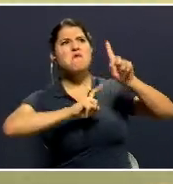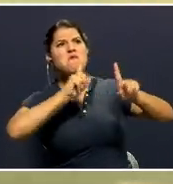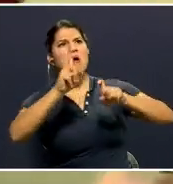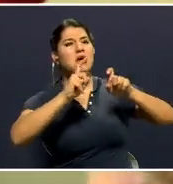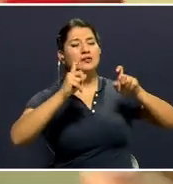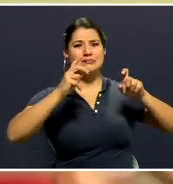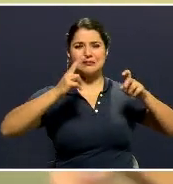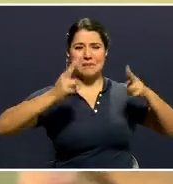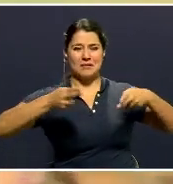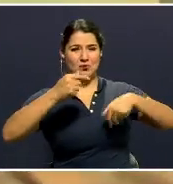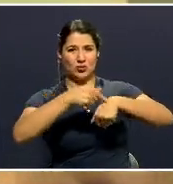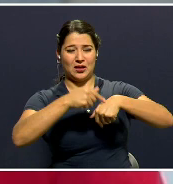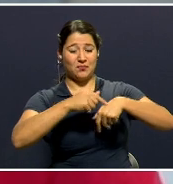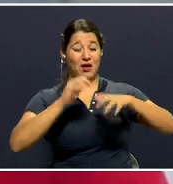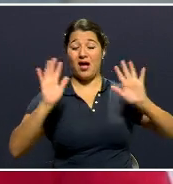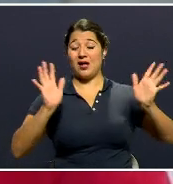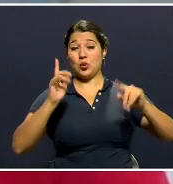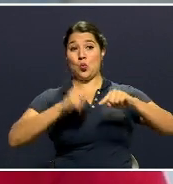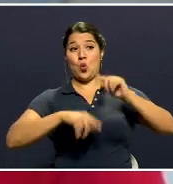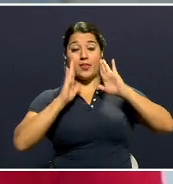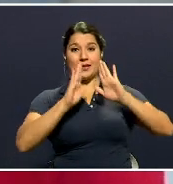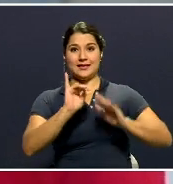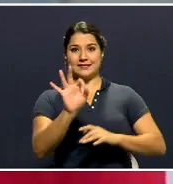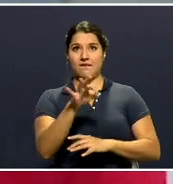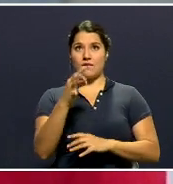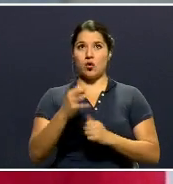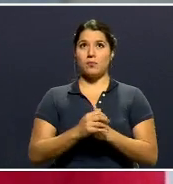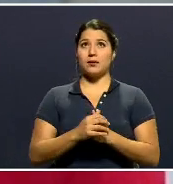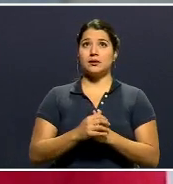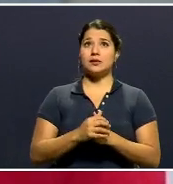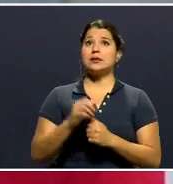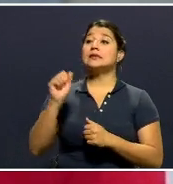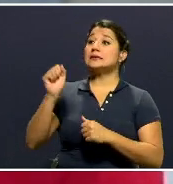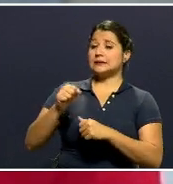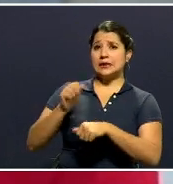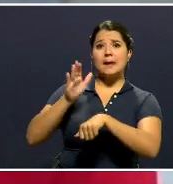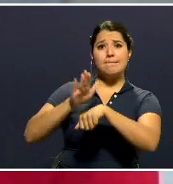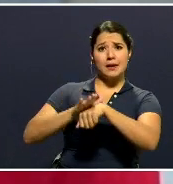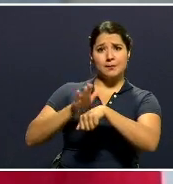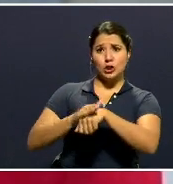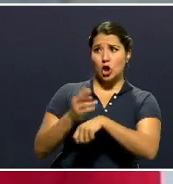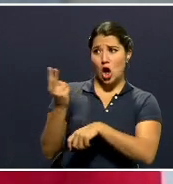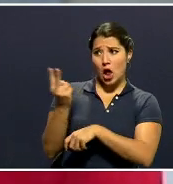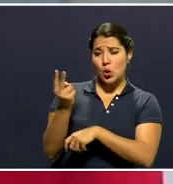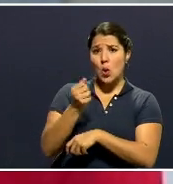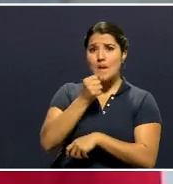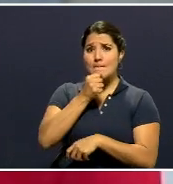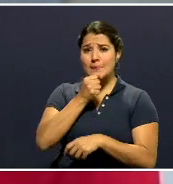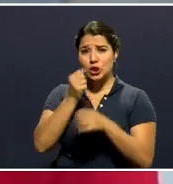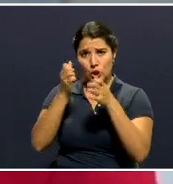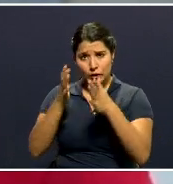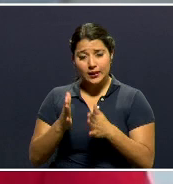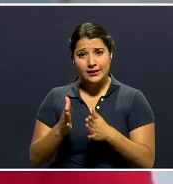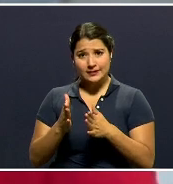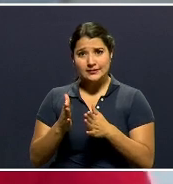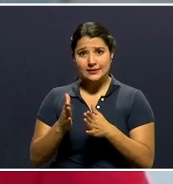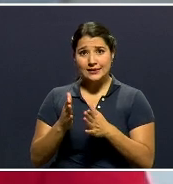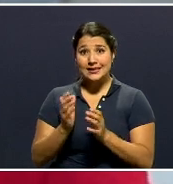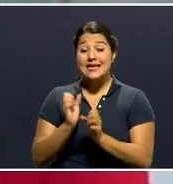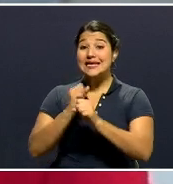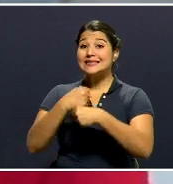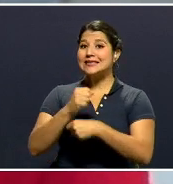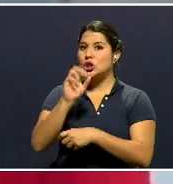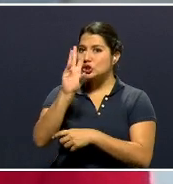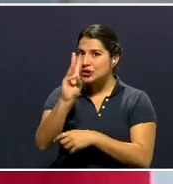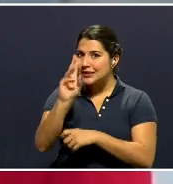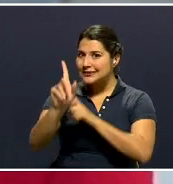podían atenderlos de esa manera. Se le permitió a 2 periodistas, a 2 medios de comunicación, se hicieron 6